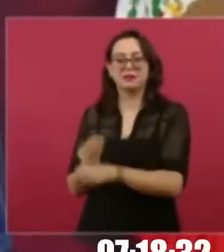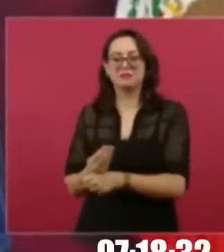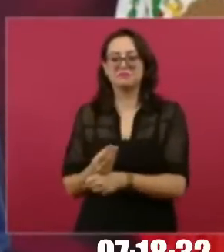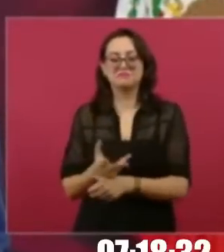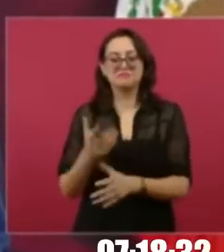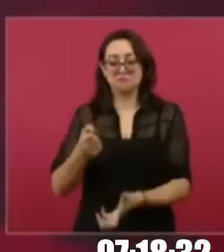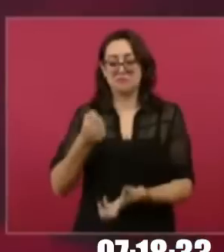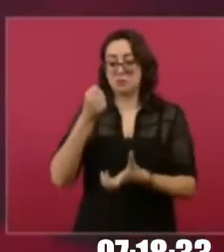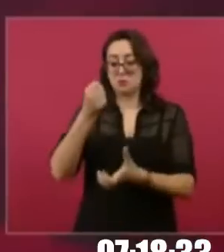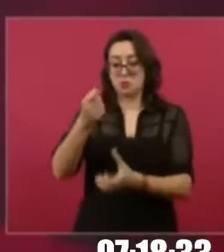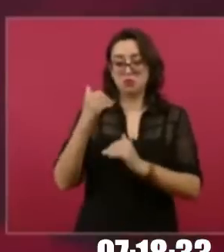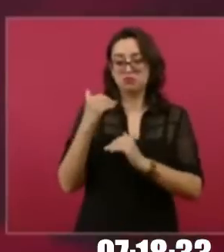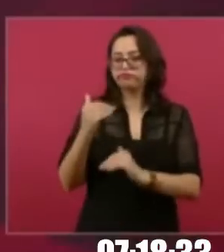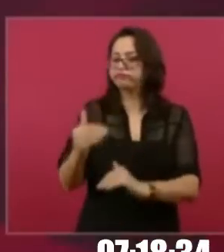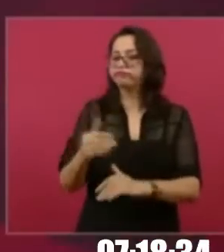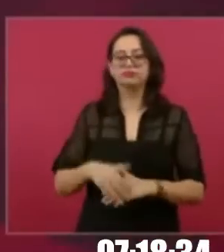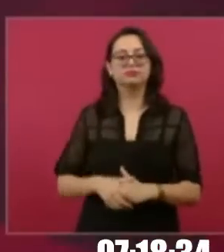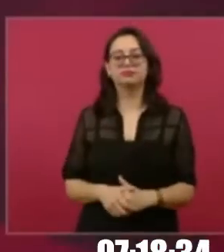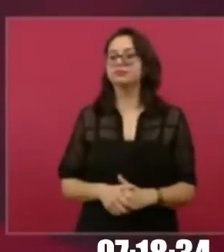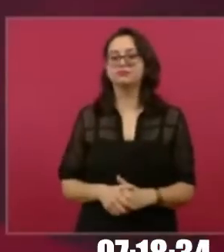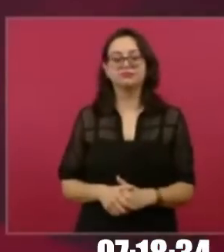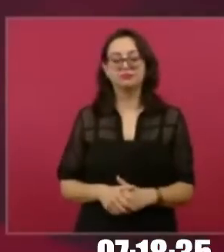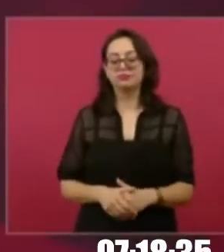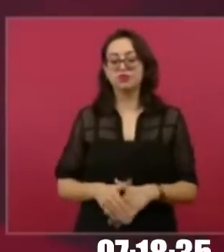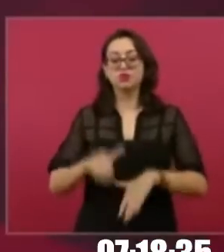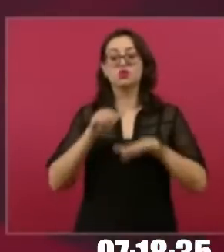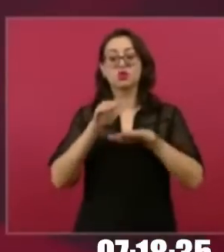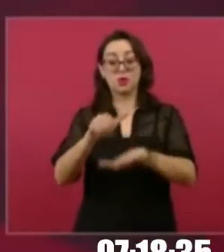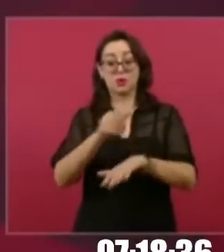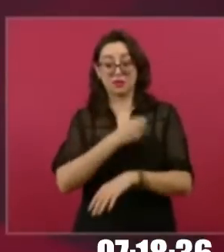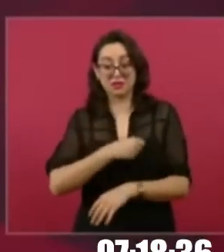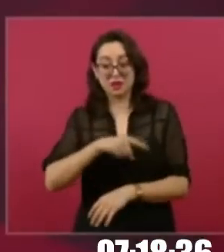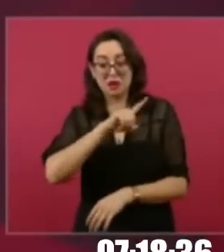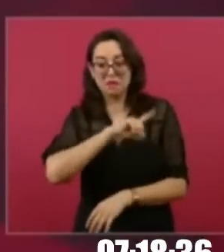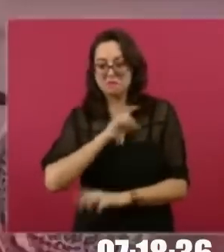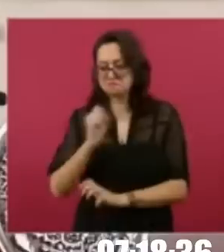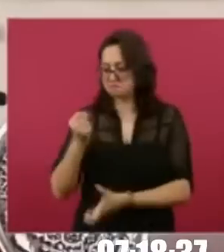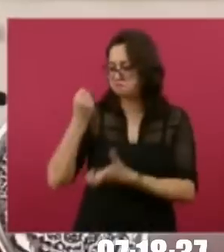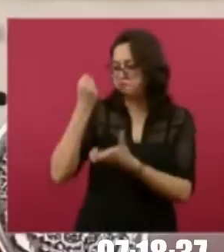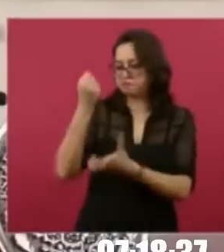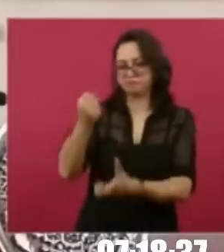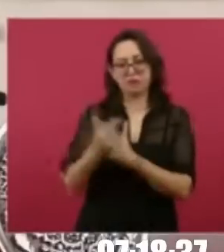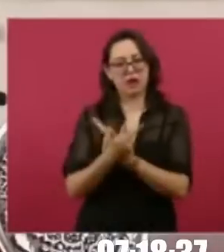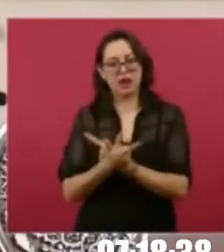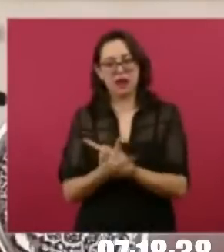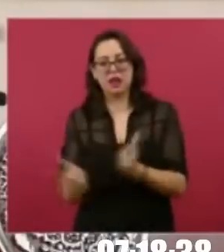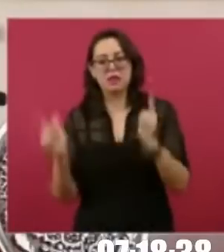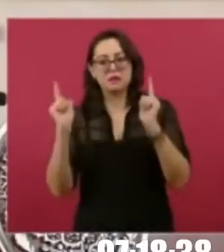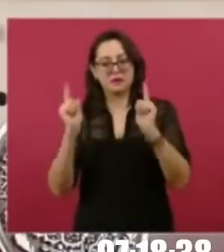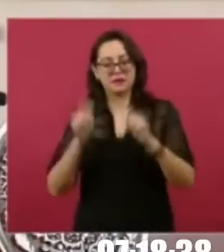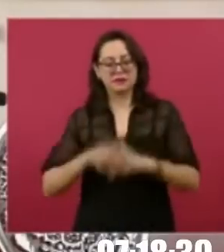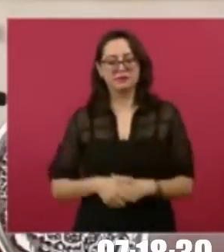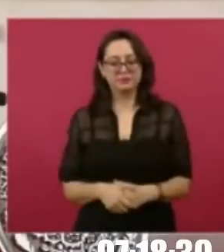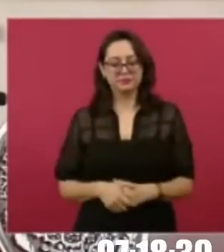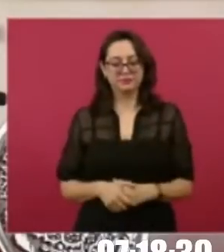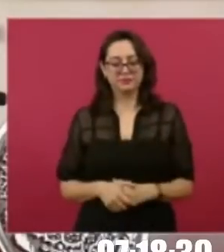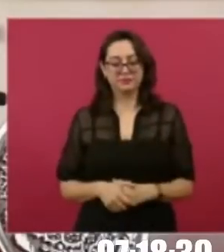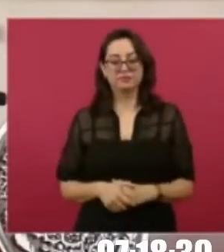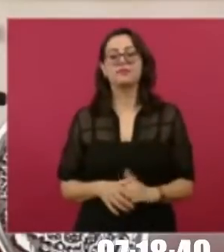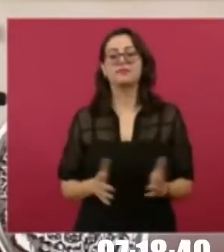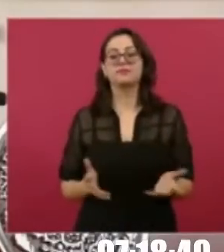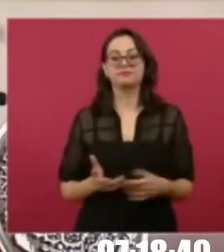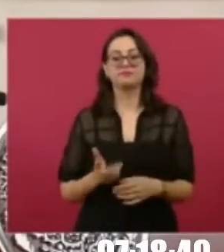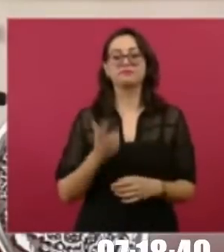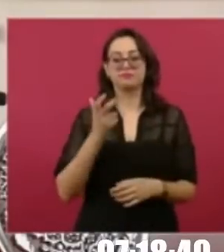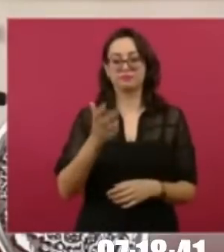presupuestal para garantizar el derecho a la salud Entonces esto es